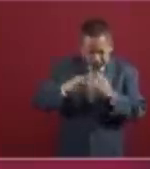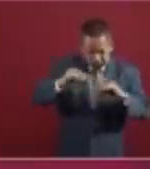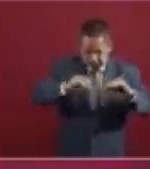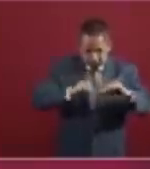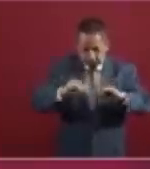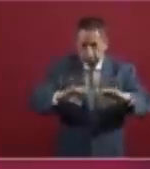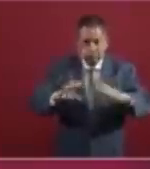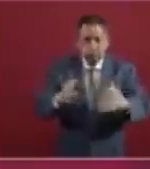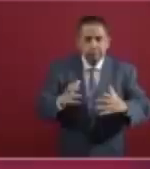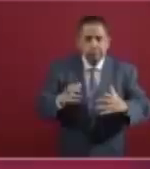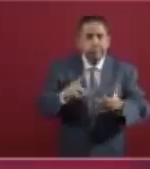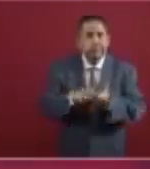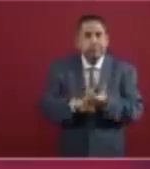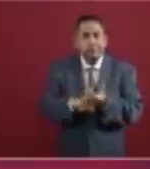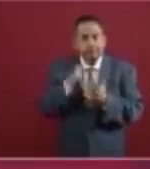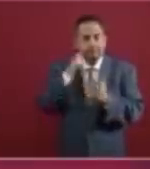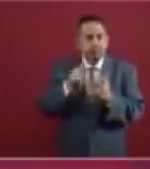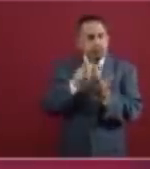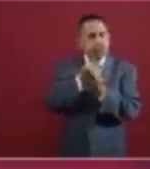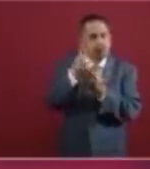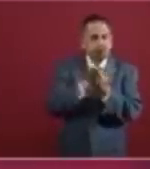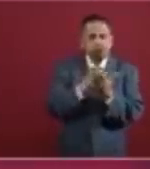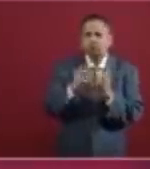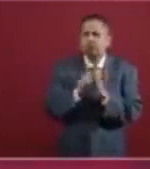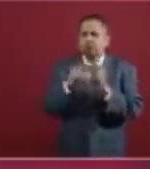Pero estamos hablando del proyecto ejecutivo